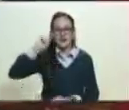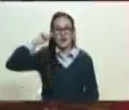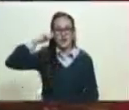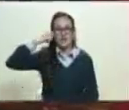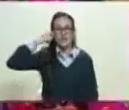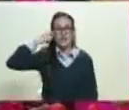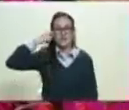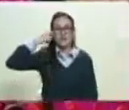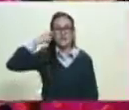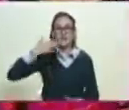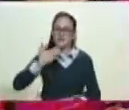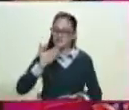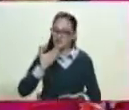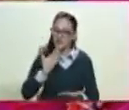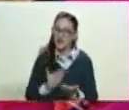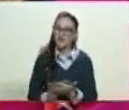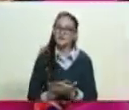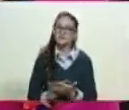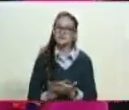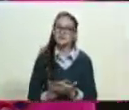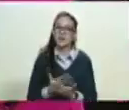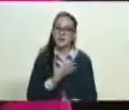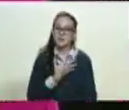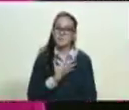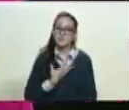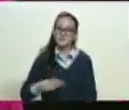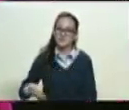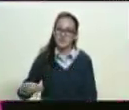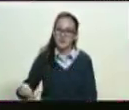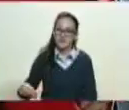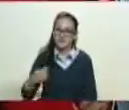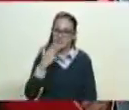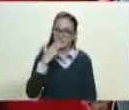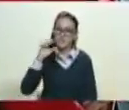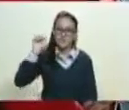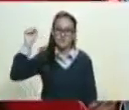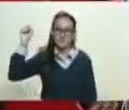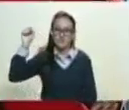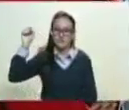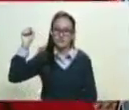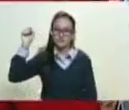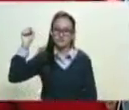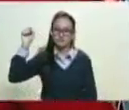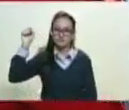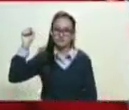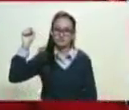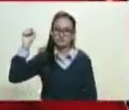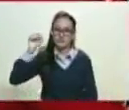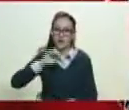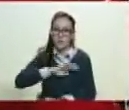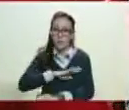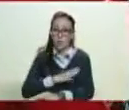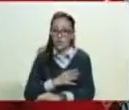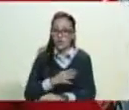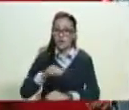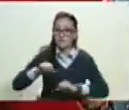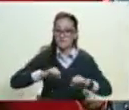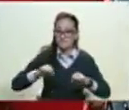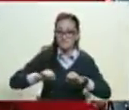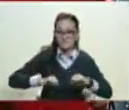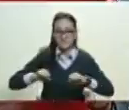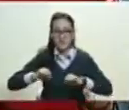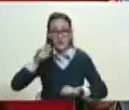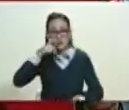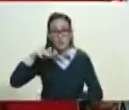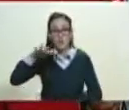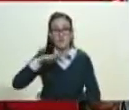reconocido. Agradecemos al presidente Pueblo, al presidente Maduro, por haber activado los poderes creativos y sabios